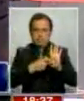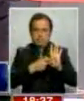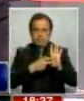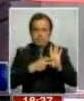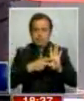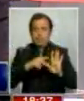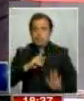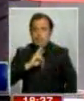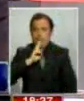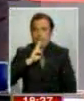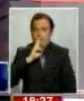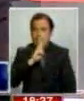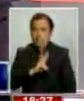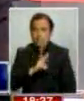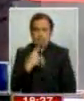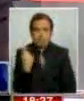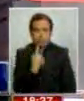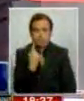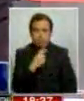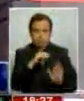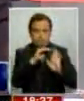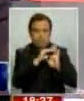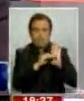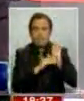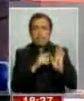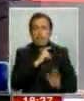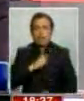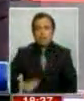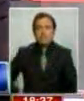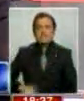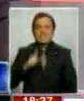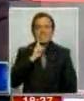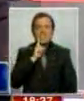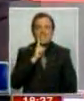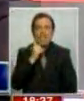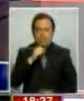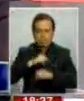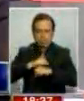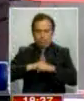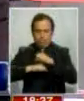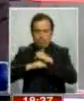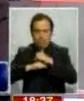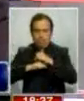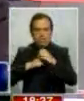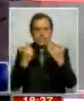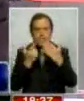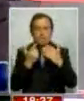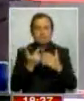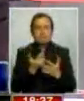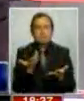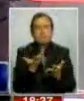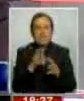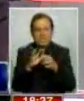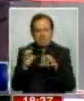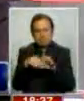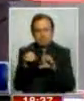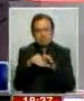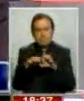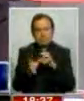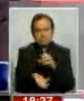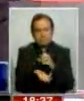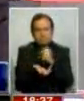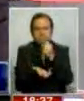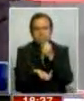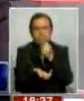respuesta es una sola. El programa de gobierno tiene una columna vertebral, que es enfrentar la desigualdad en todas sus dimensiones para alcanzar un